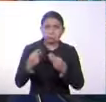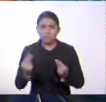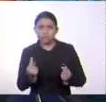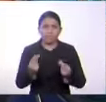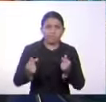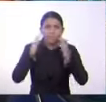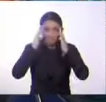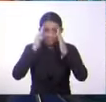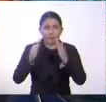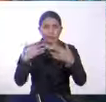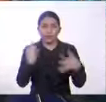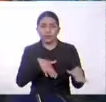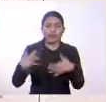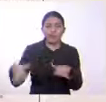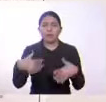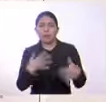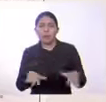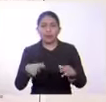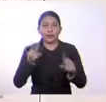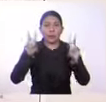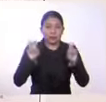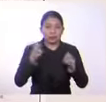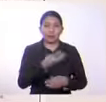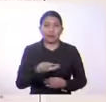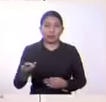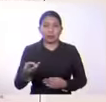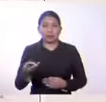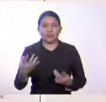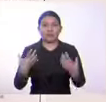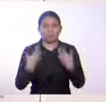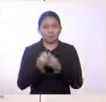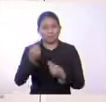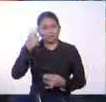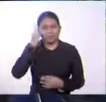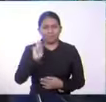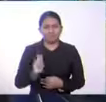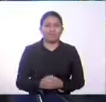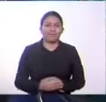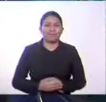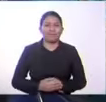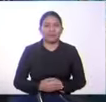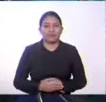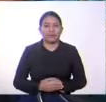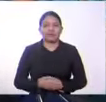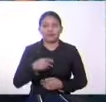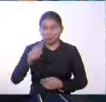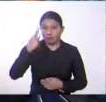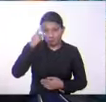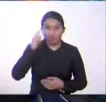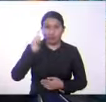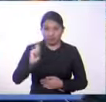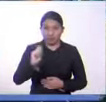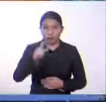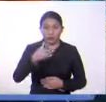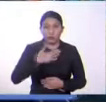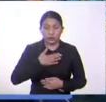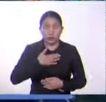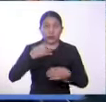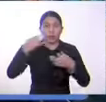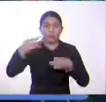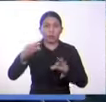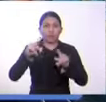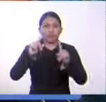estudios sociales dinámicos, esforzados, de estos chicos que son listos. Son listos y ya son listos y tienen su guía número 6, que es la que vamos a